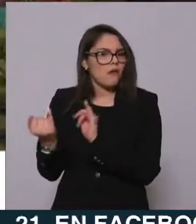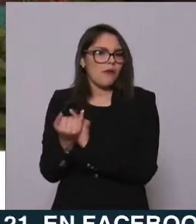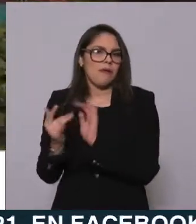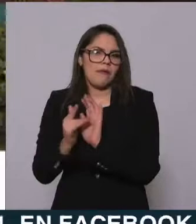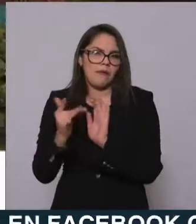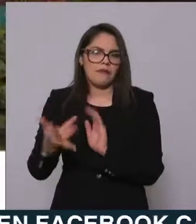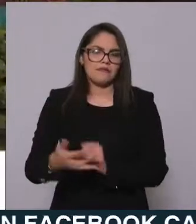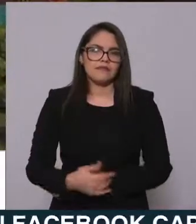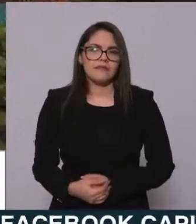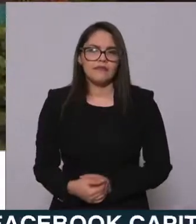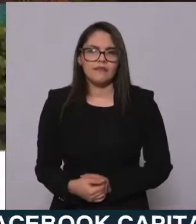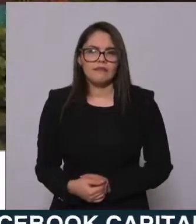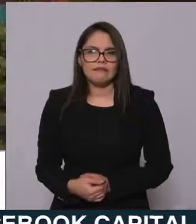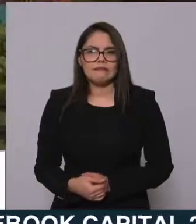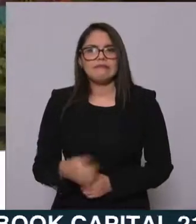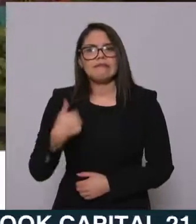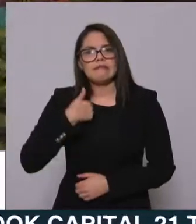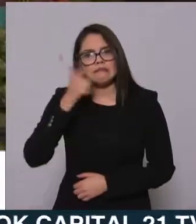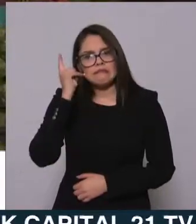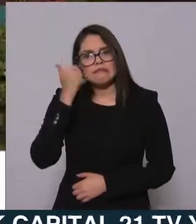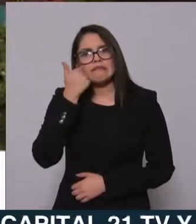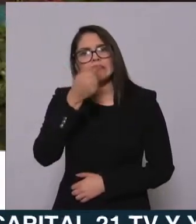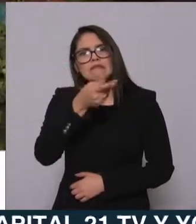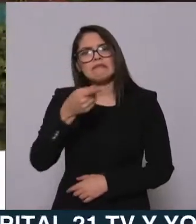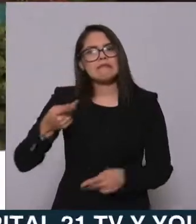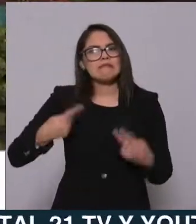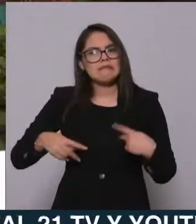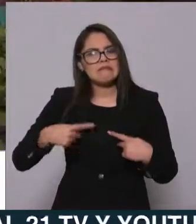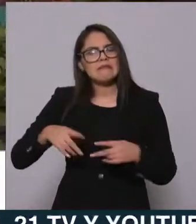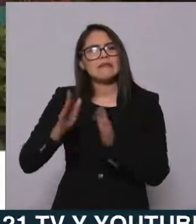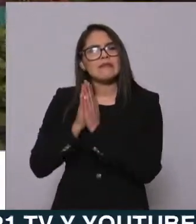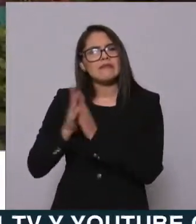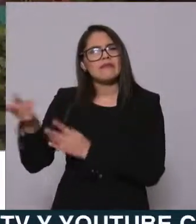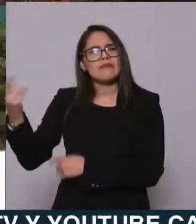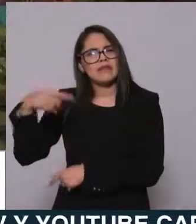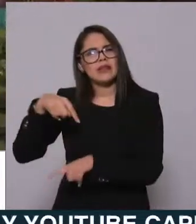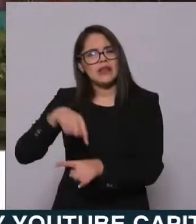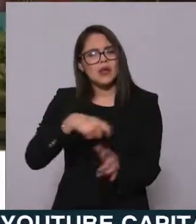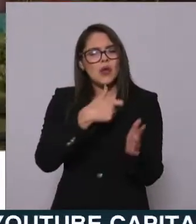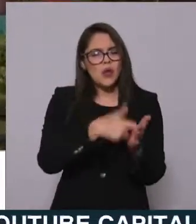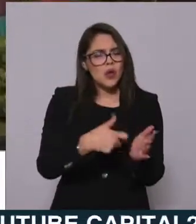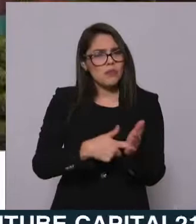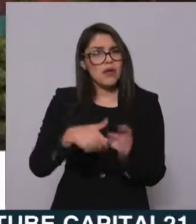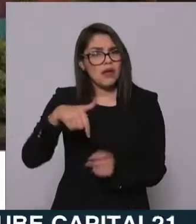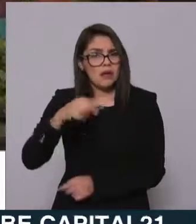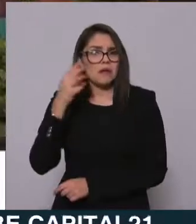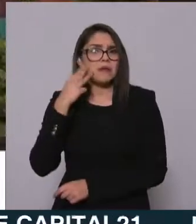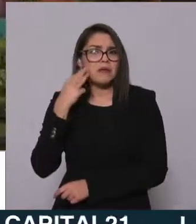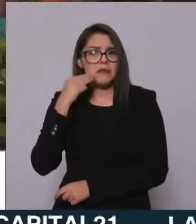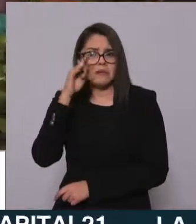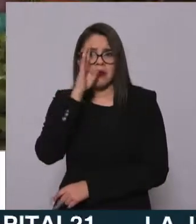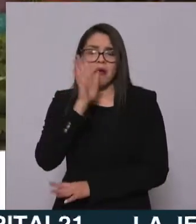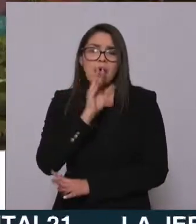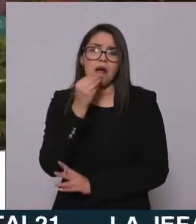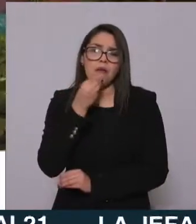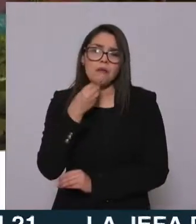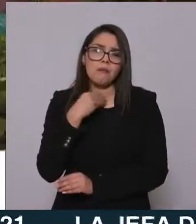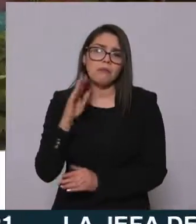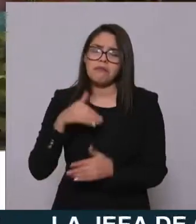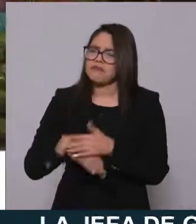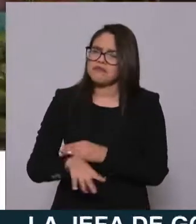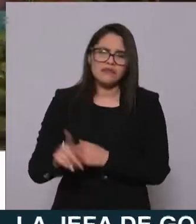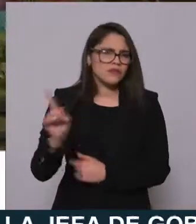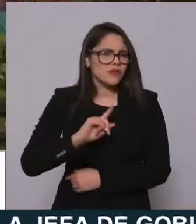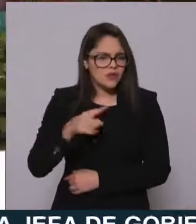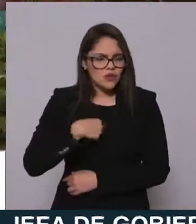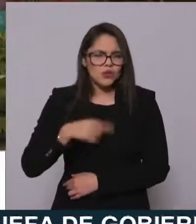que nos vengan a consumir toda la gente, porque la Merced vive, estamos de pie, somos personas de